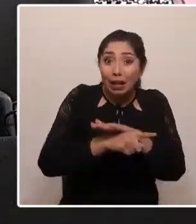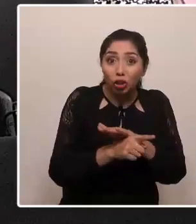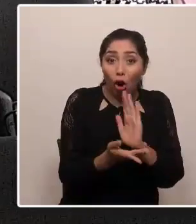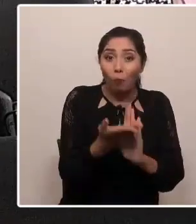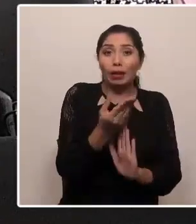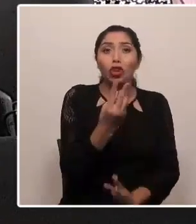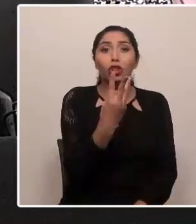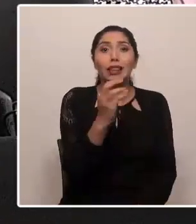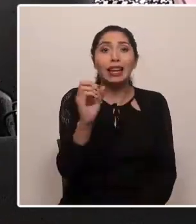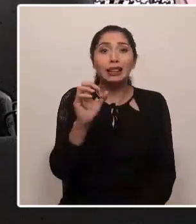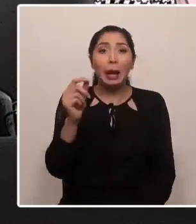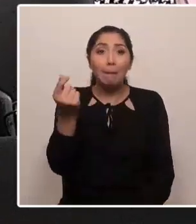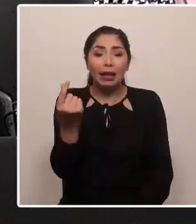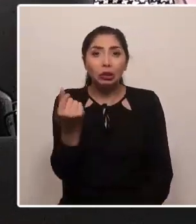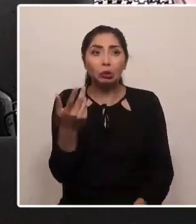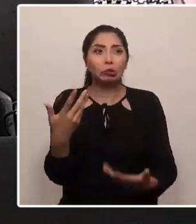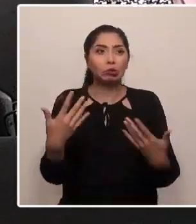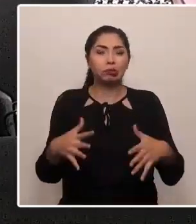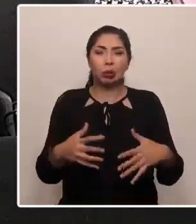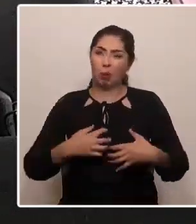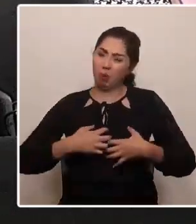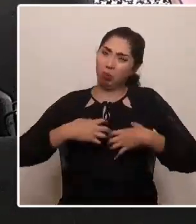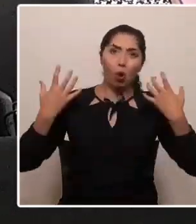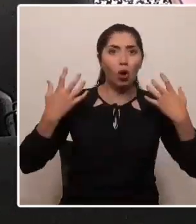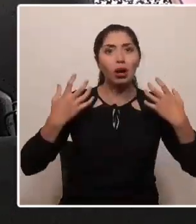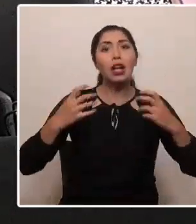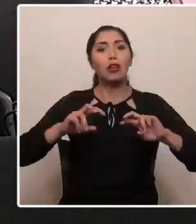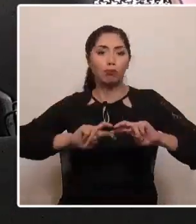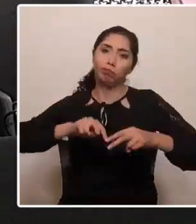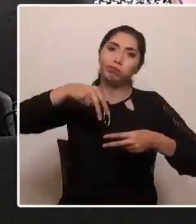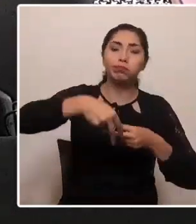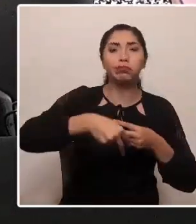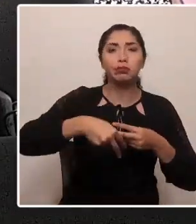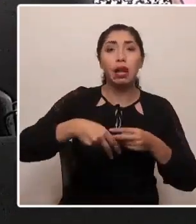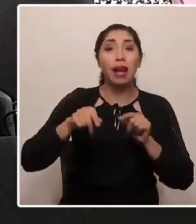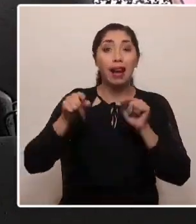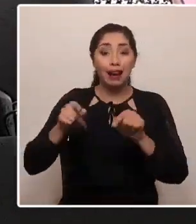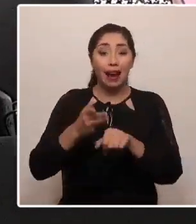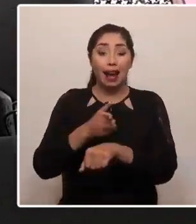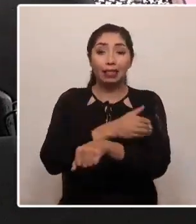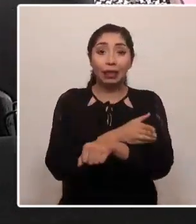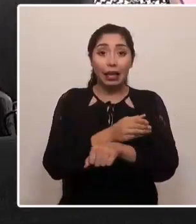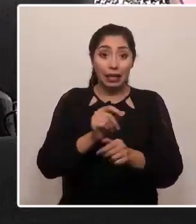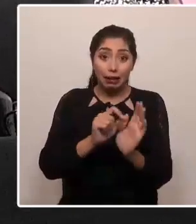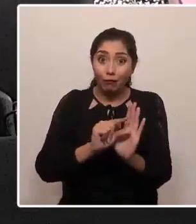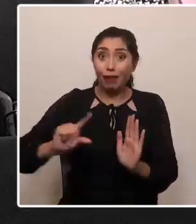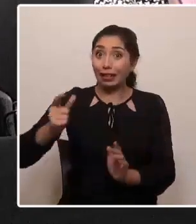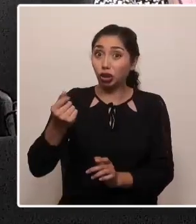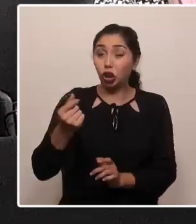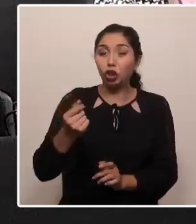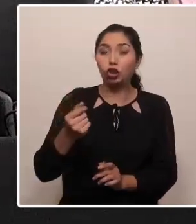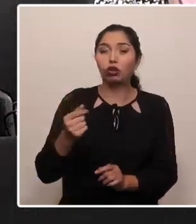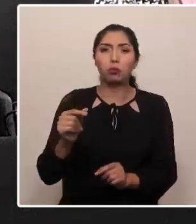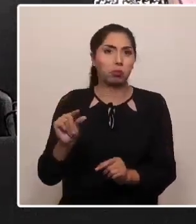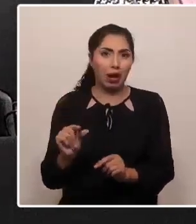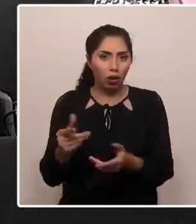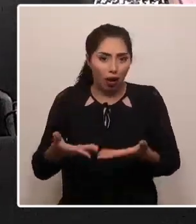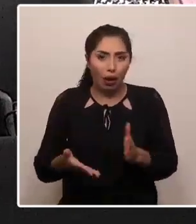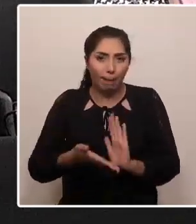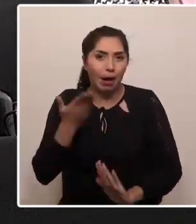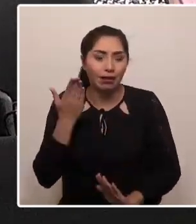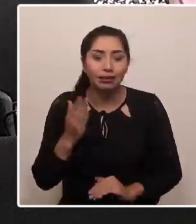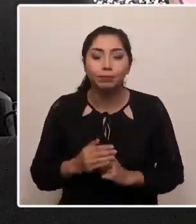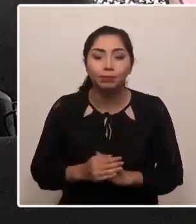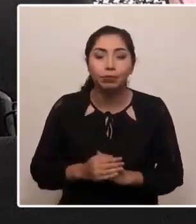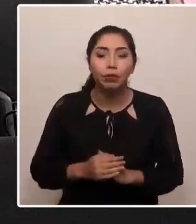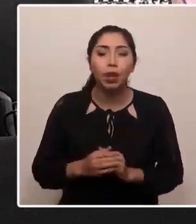como han señalado, los llevó a saltar el torniquete. En ese Chile la inflación era solo de un 2,7%. En ese Chile con problemas, muchos podían acceder a un